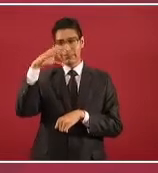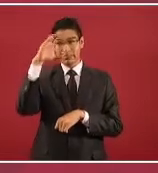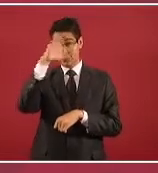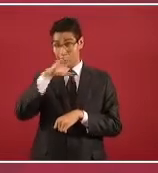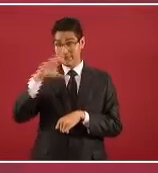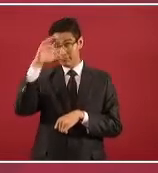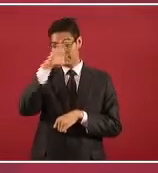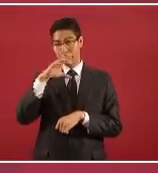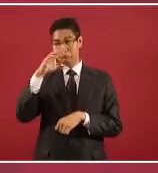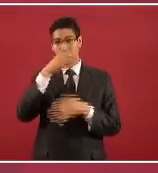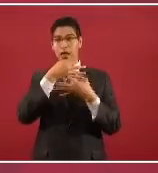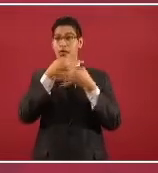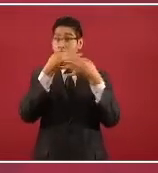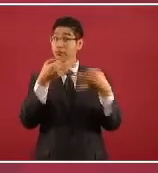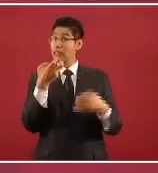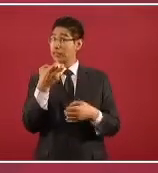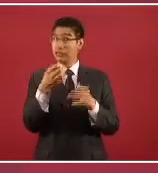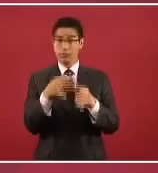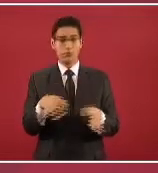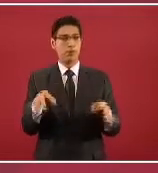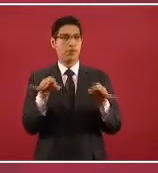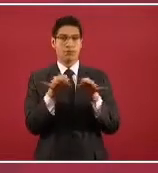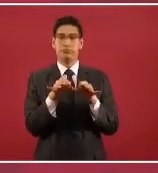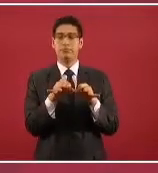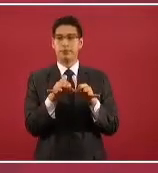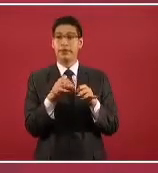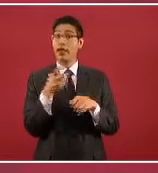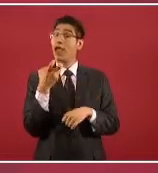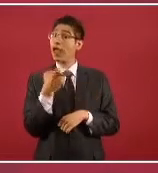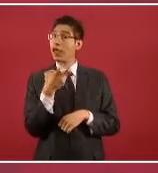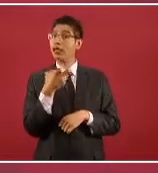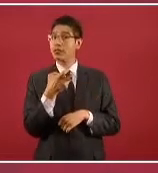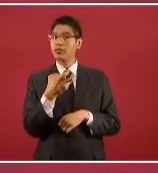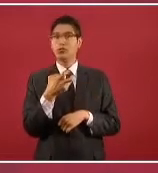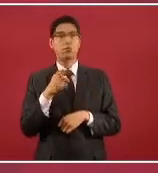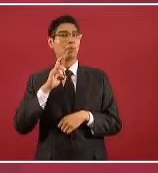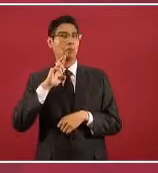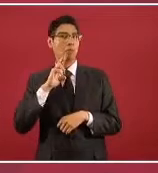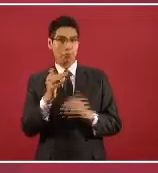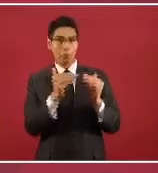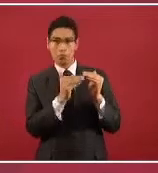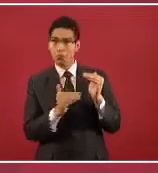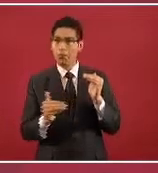científicos, que repito, son lo mejor de lo mejor.